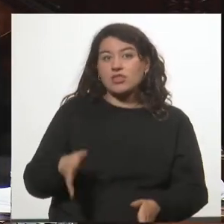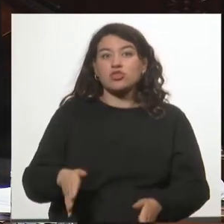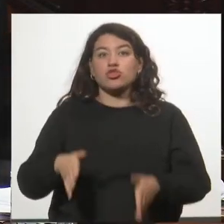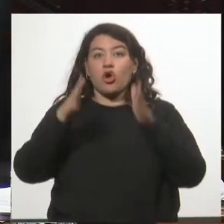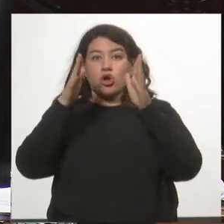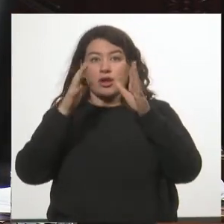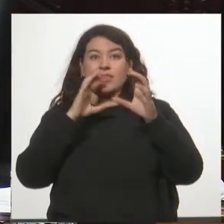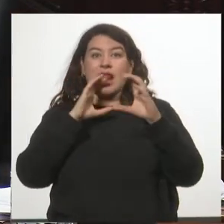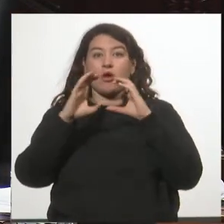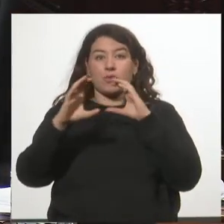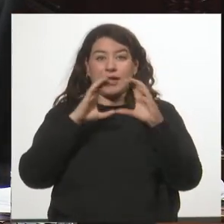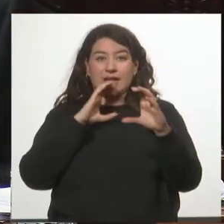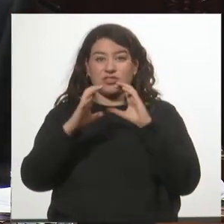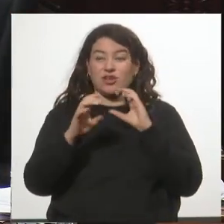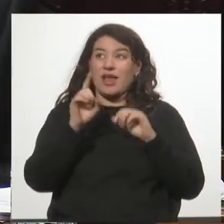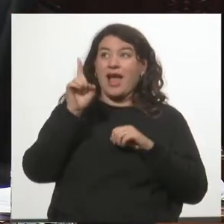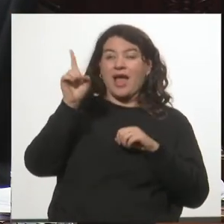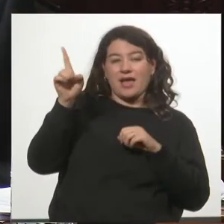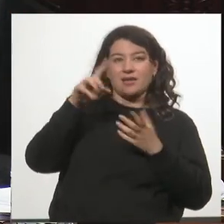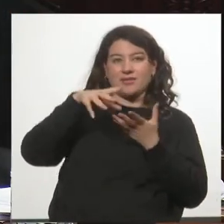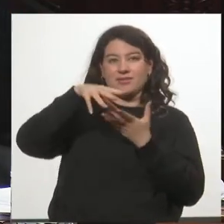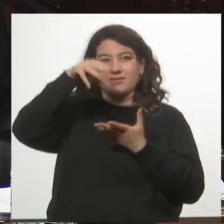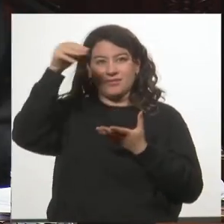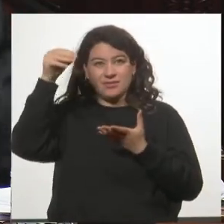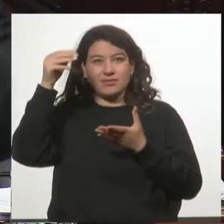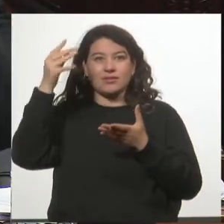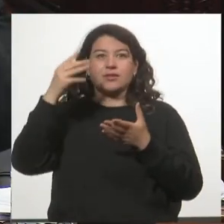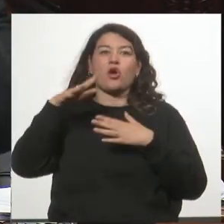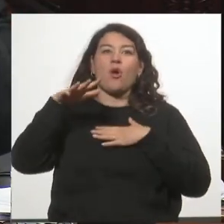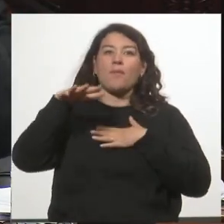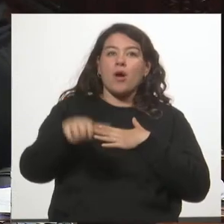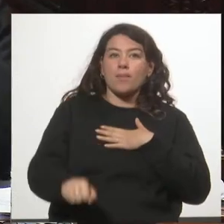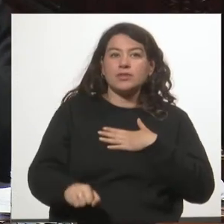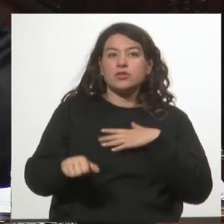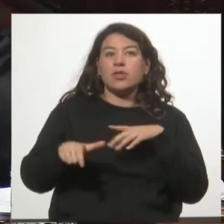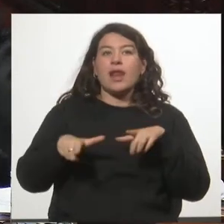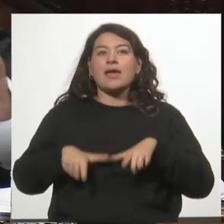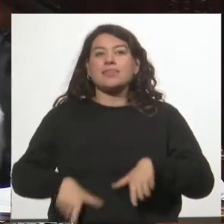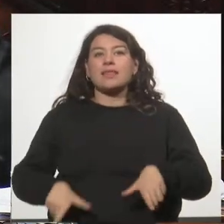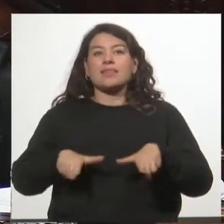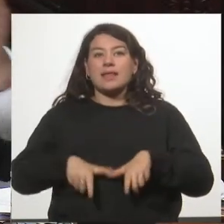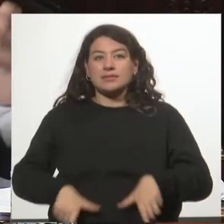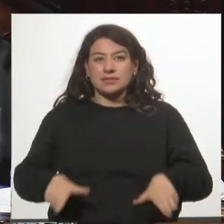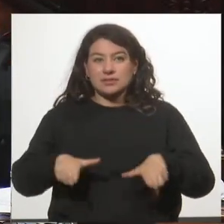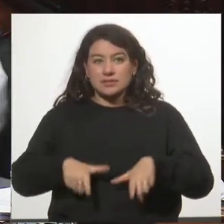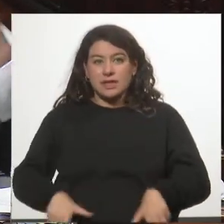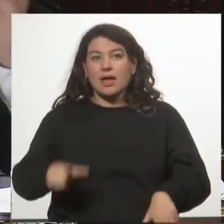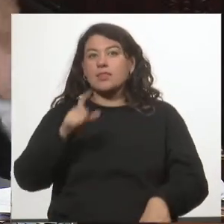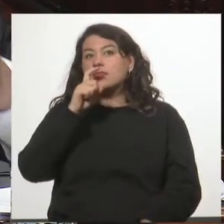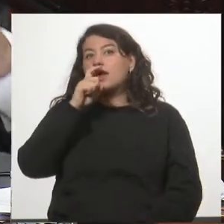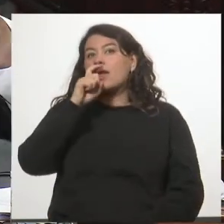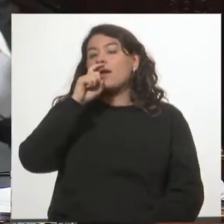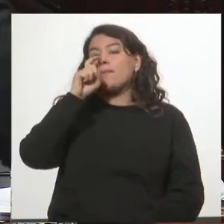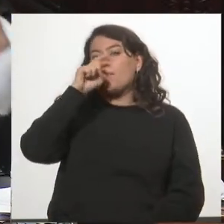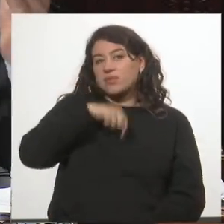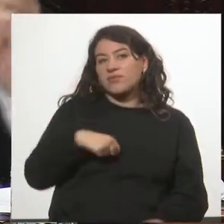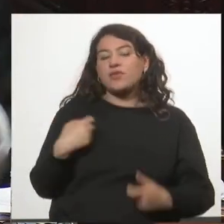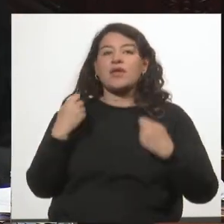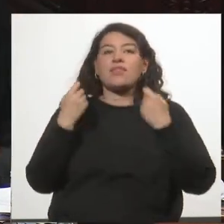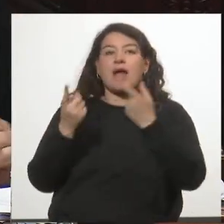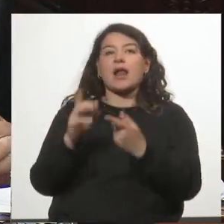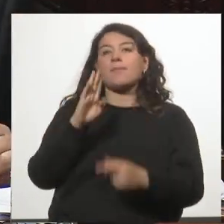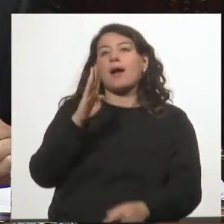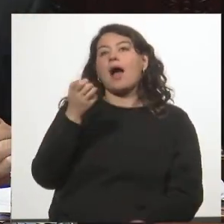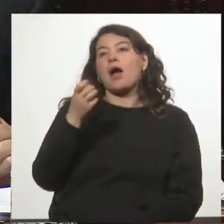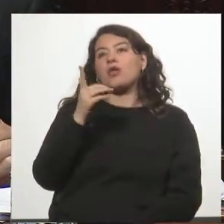comunicaciones y en función del compromiso de la intendencia de montevideo de otorgar ante los padrones